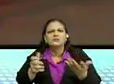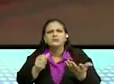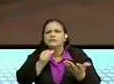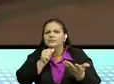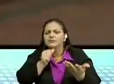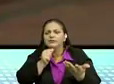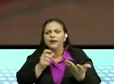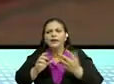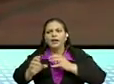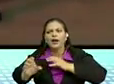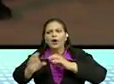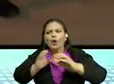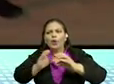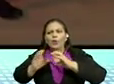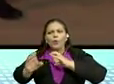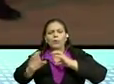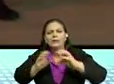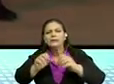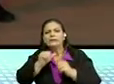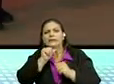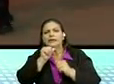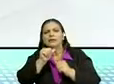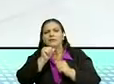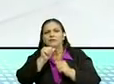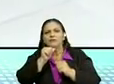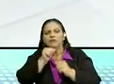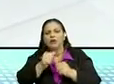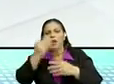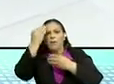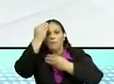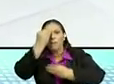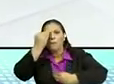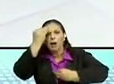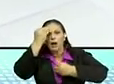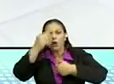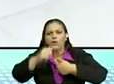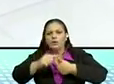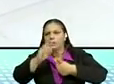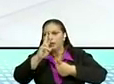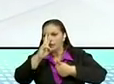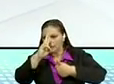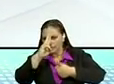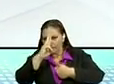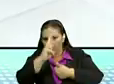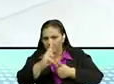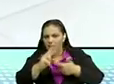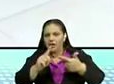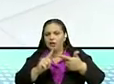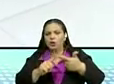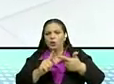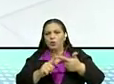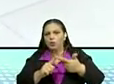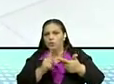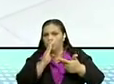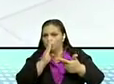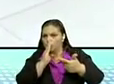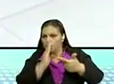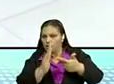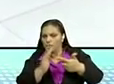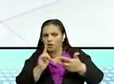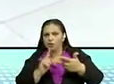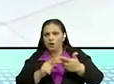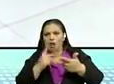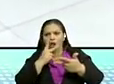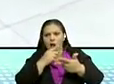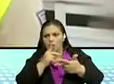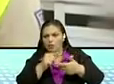Se han perdido los más esenciales y principales valores, el respeto, el diálogo, el acompañamiento de padres y